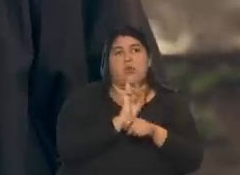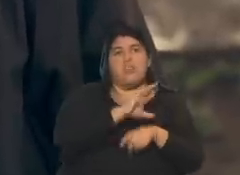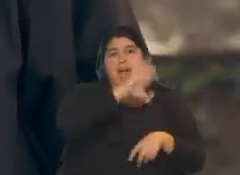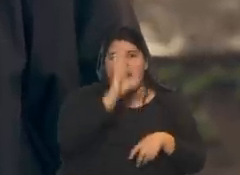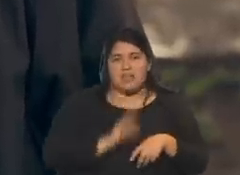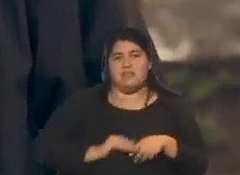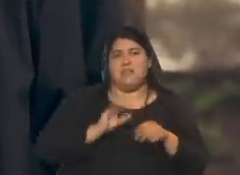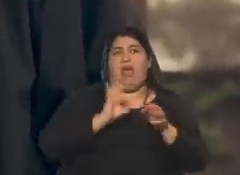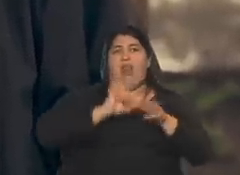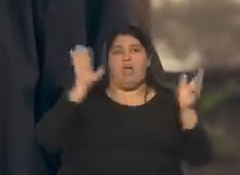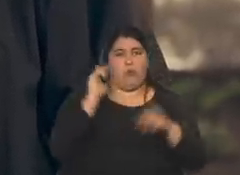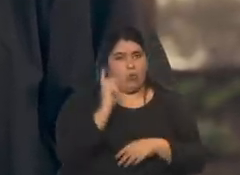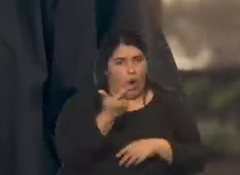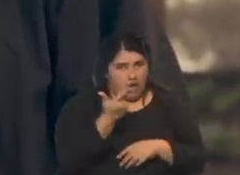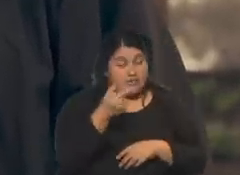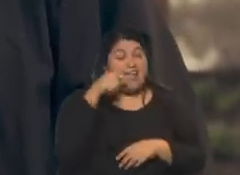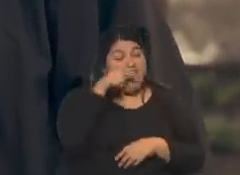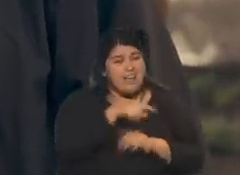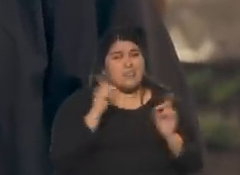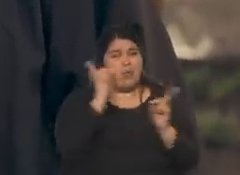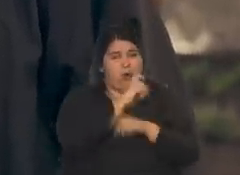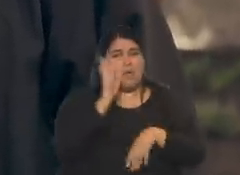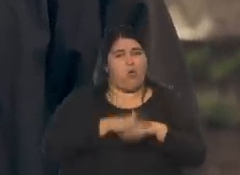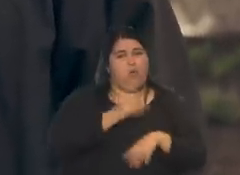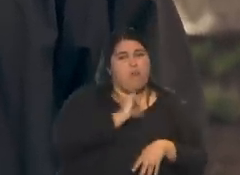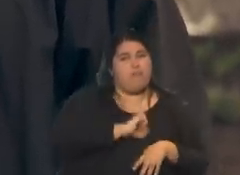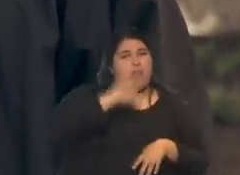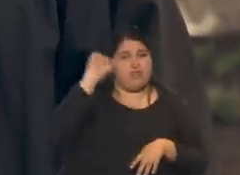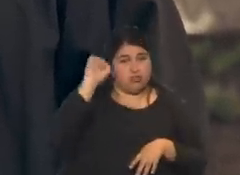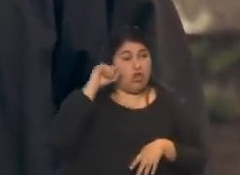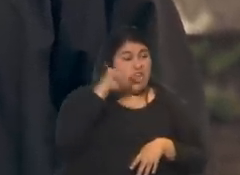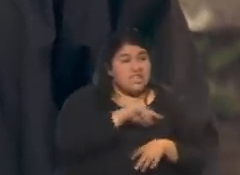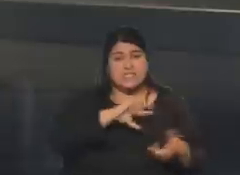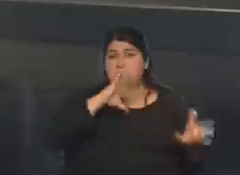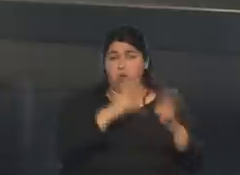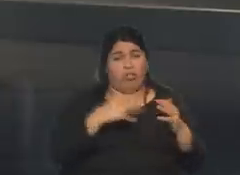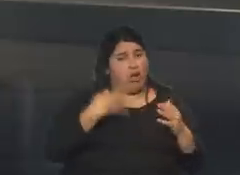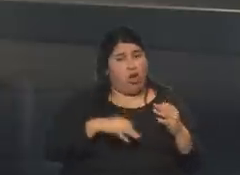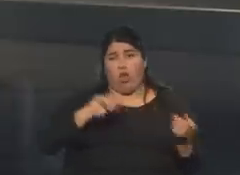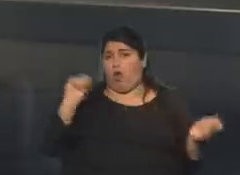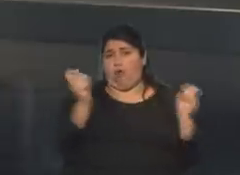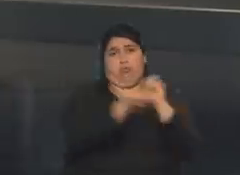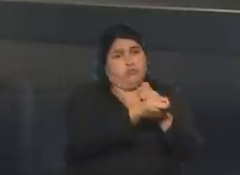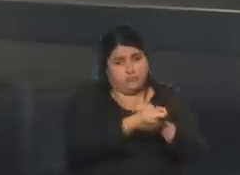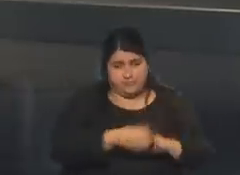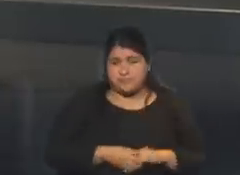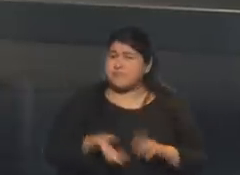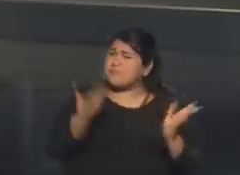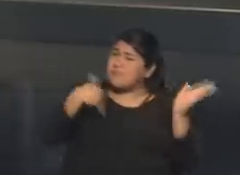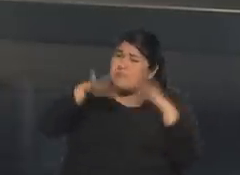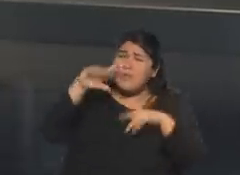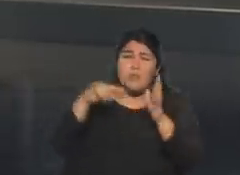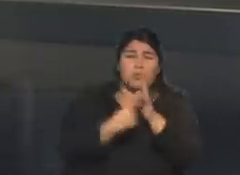es una de las patas de la inflación y es un modelo que tenemos que cambiar. Porque el mayor problema que hoy tiene la